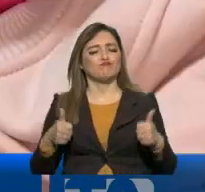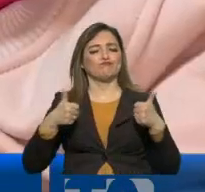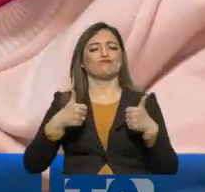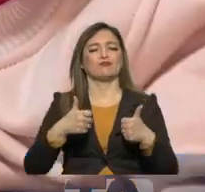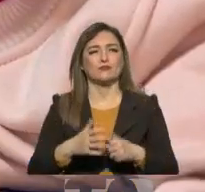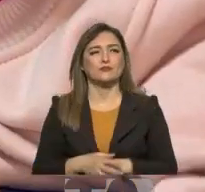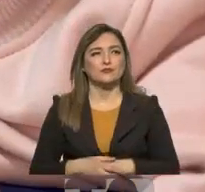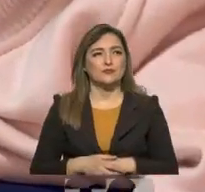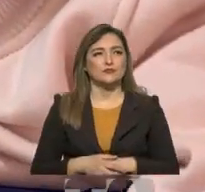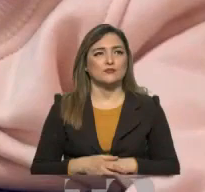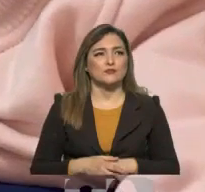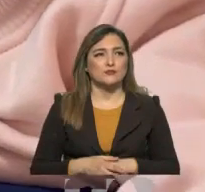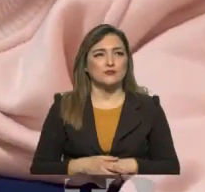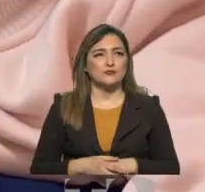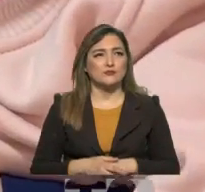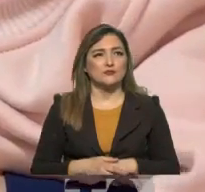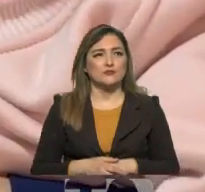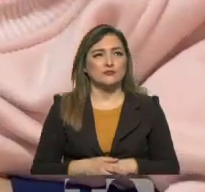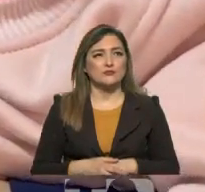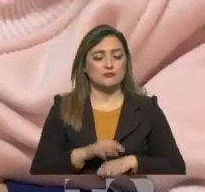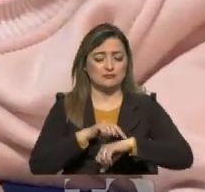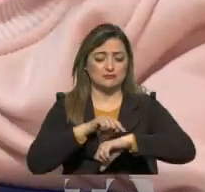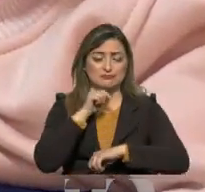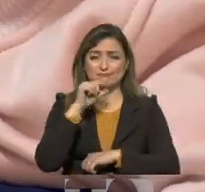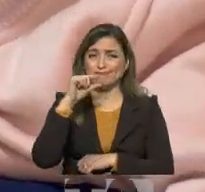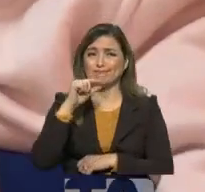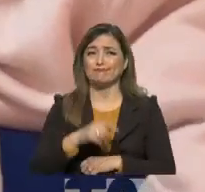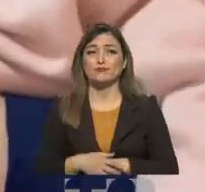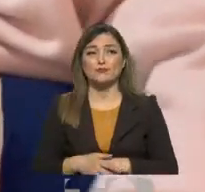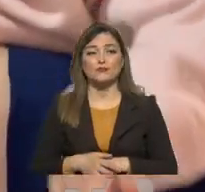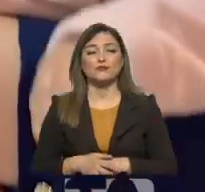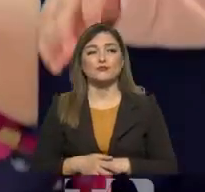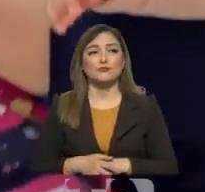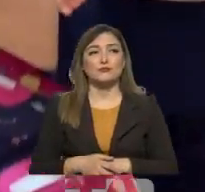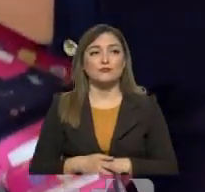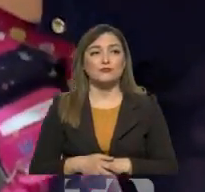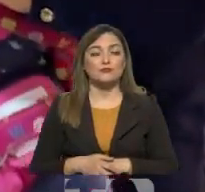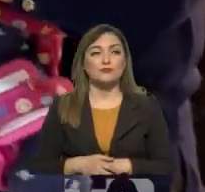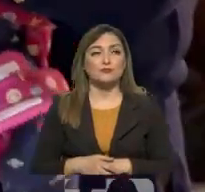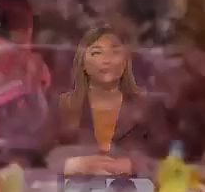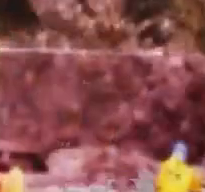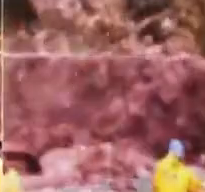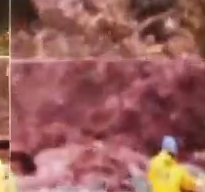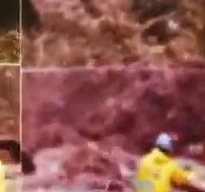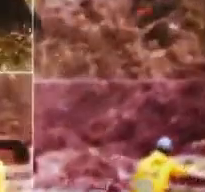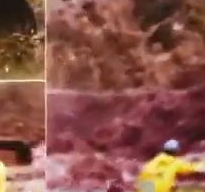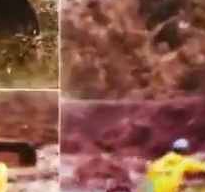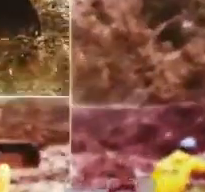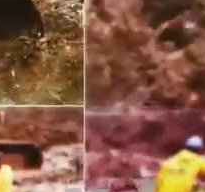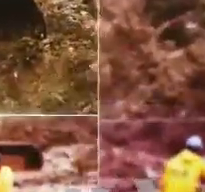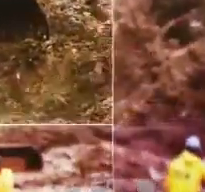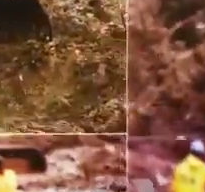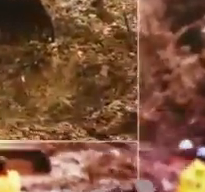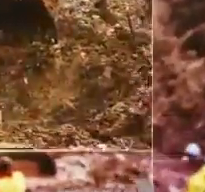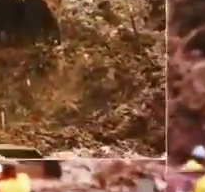hija. Recuerde, el tiempo es corto. En Cuenca, Iván Rodríguez, 24 horas.